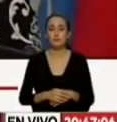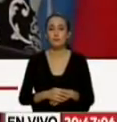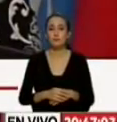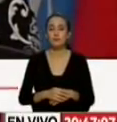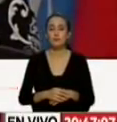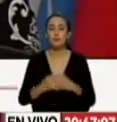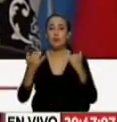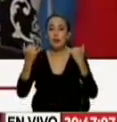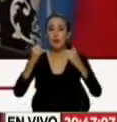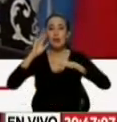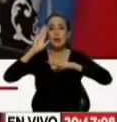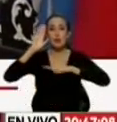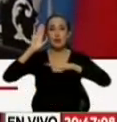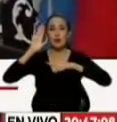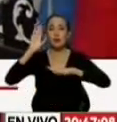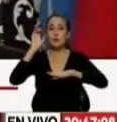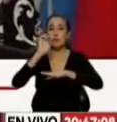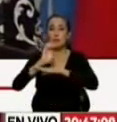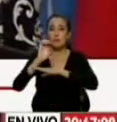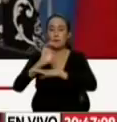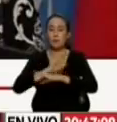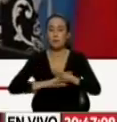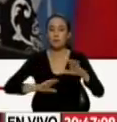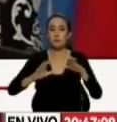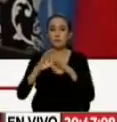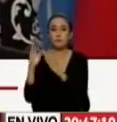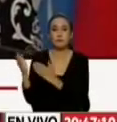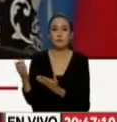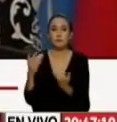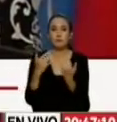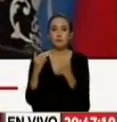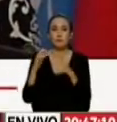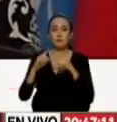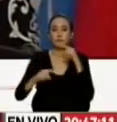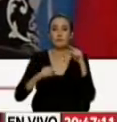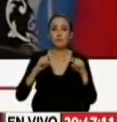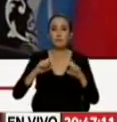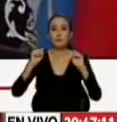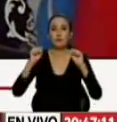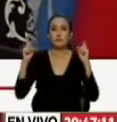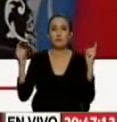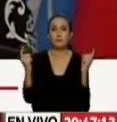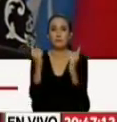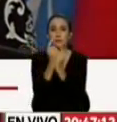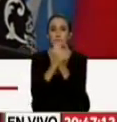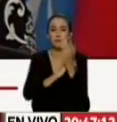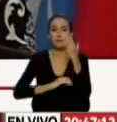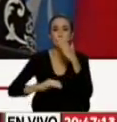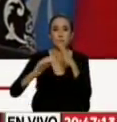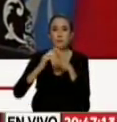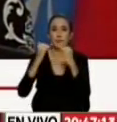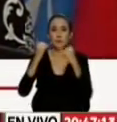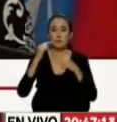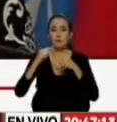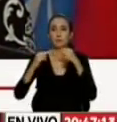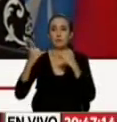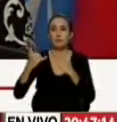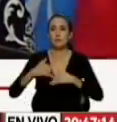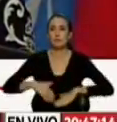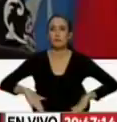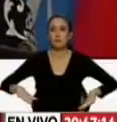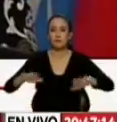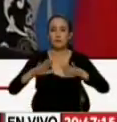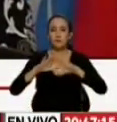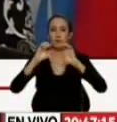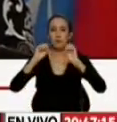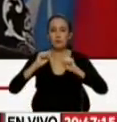compromiso de Ecuador en el fortalecimiento de sus capacidades para combatir y erradicar los crímenes relacionados a la